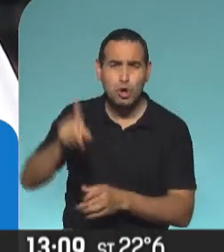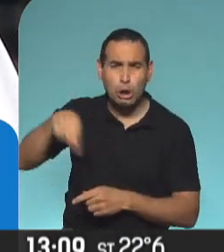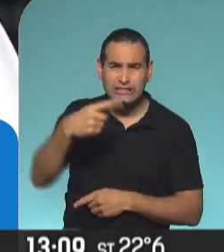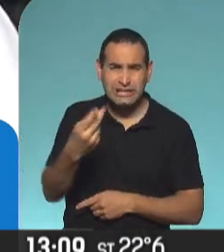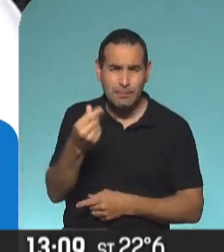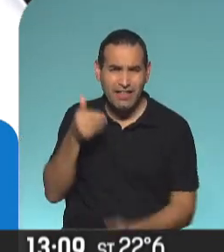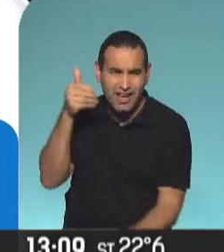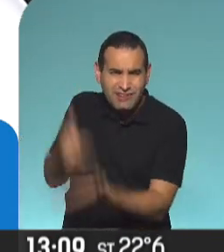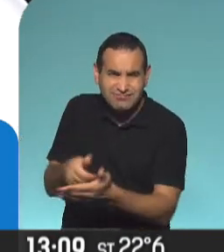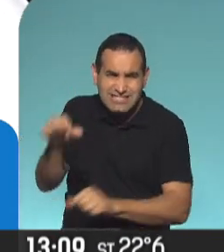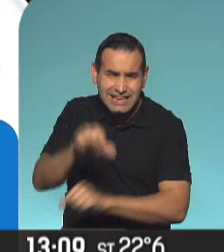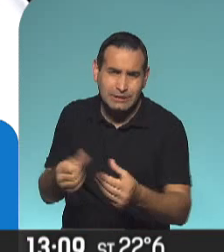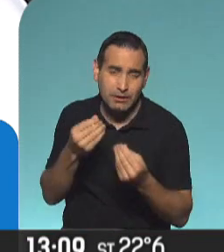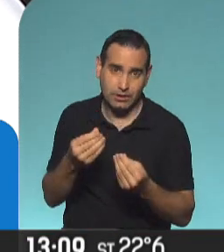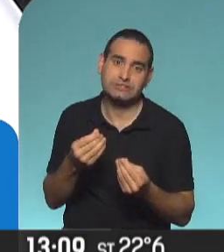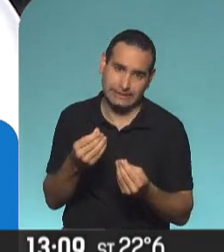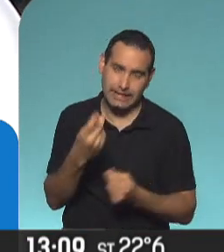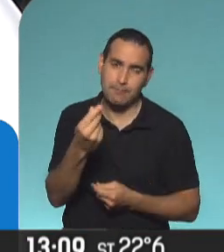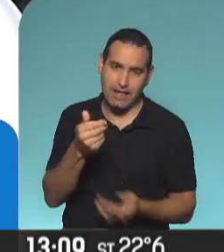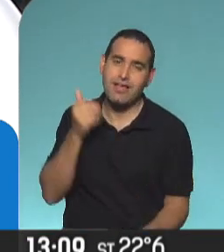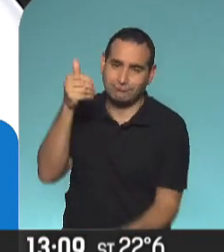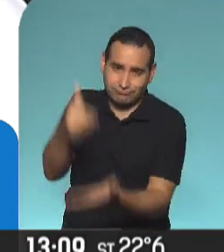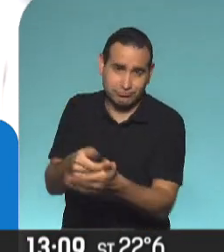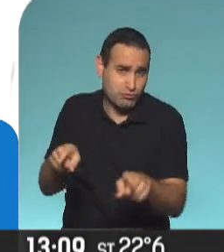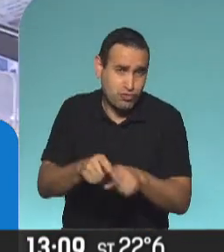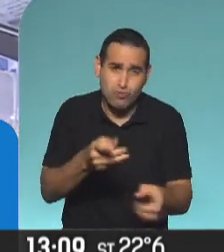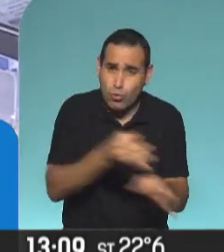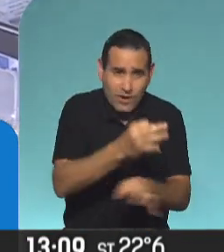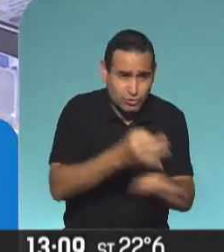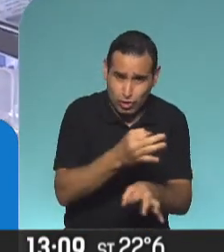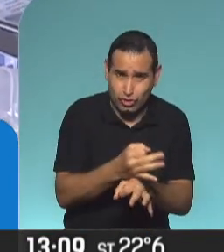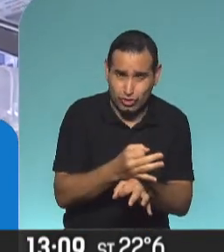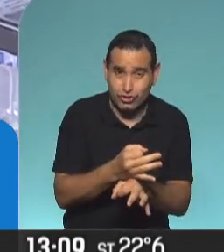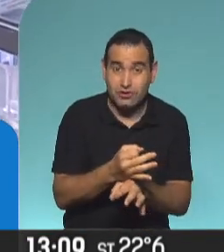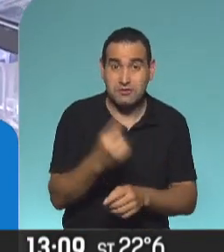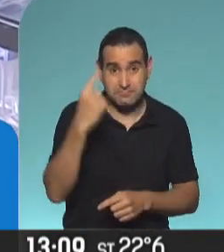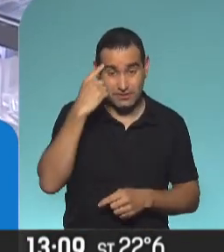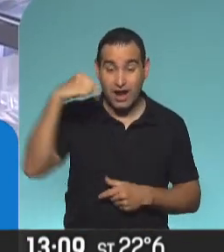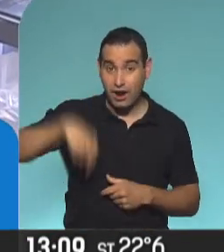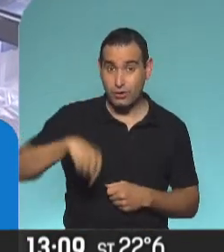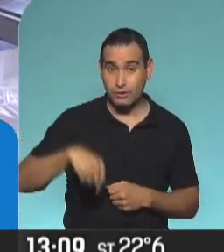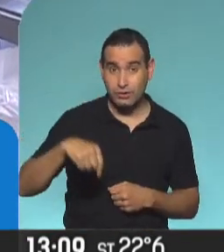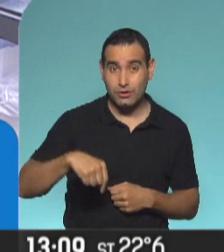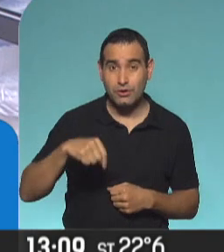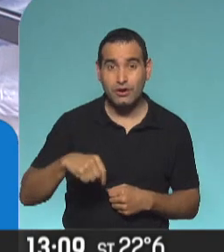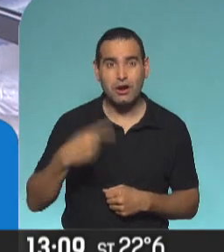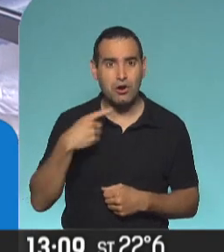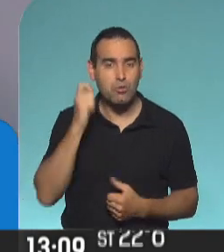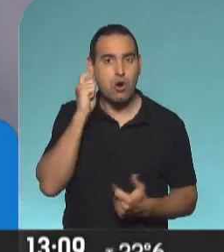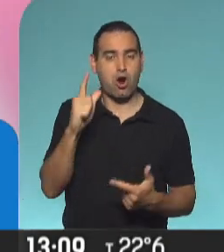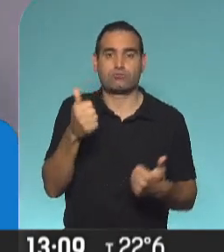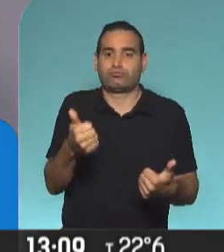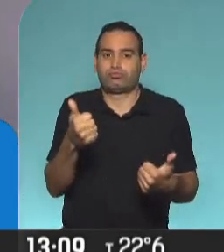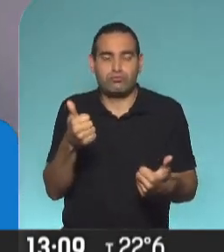la ciencia, ¿no? La ciencia es una inversión, claramente, igual que la educación. Me parece que ahora, cada vez que aparece un logro, un